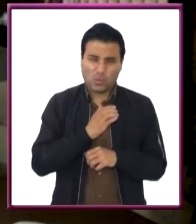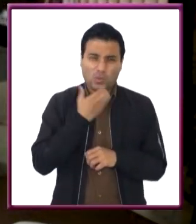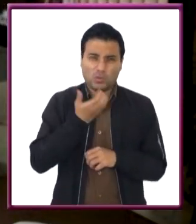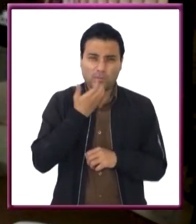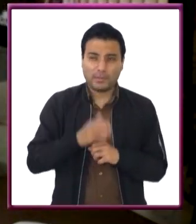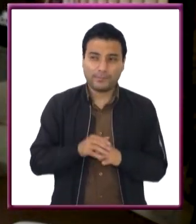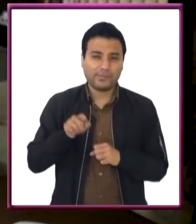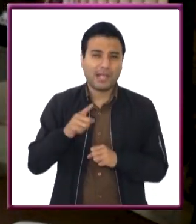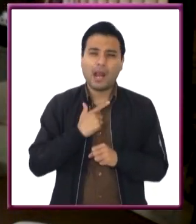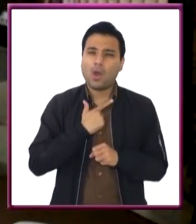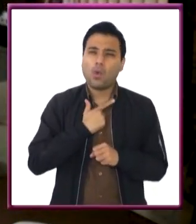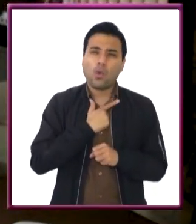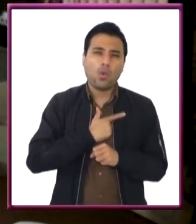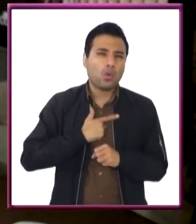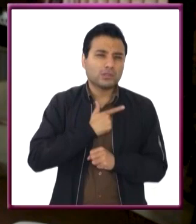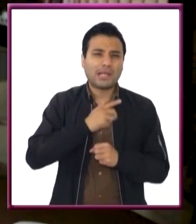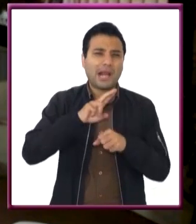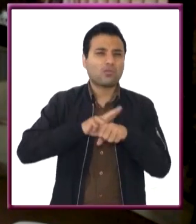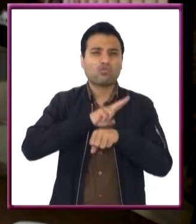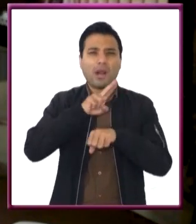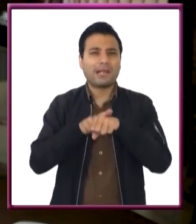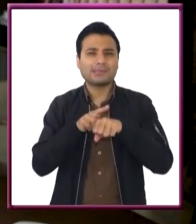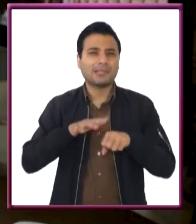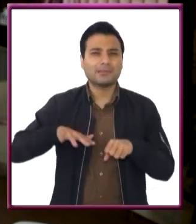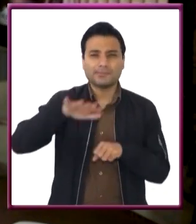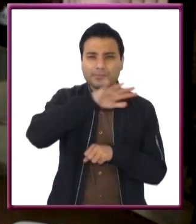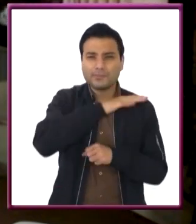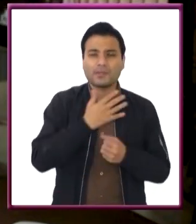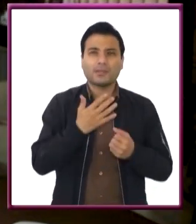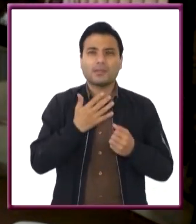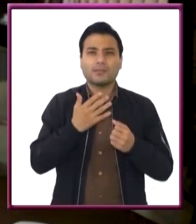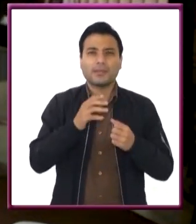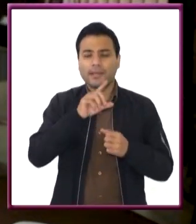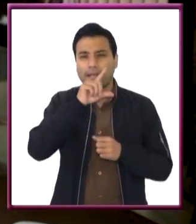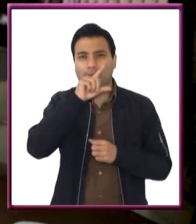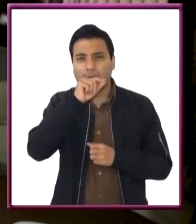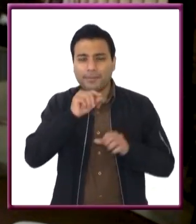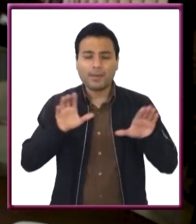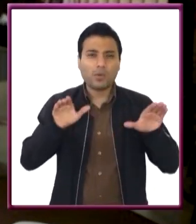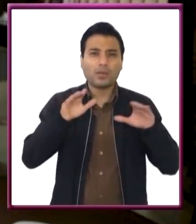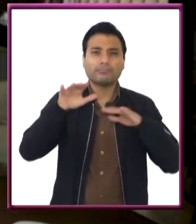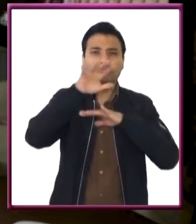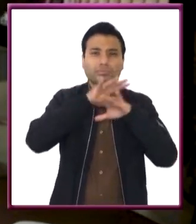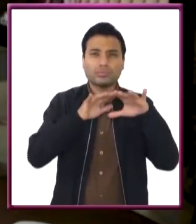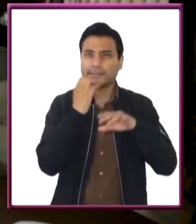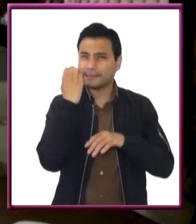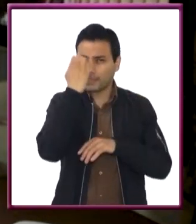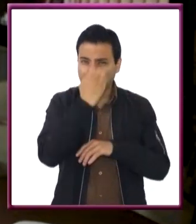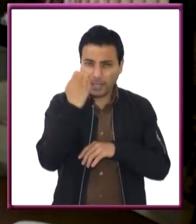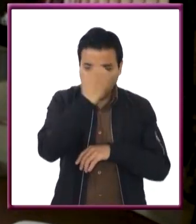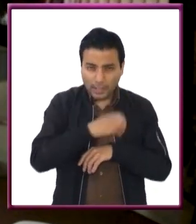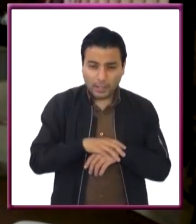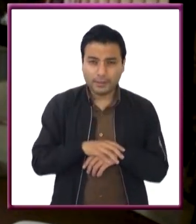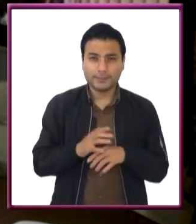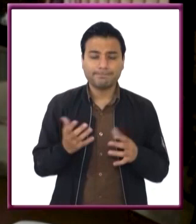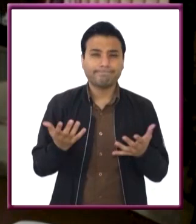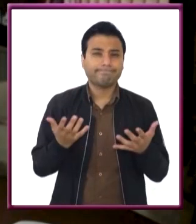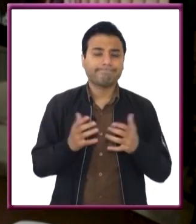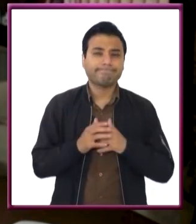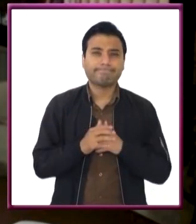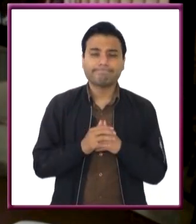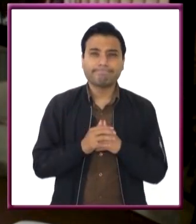Él amaba la naturaleza y constantemente veía las aves volar, veía cómo